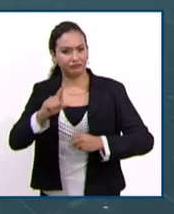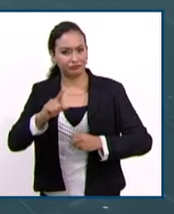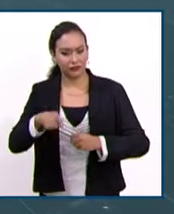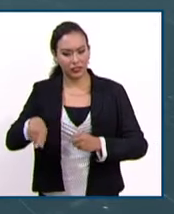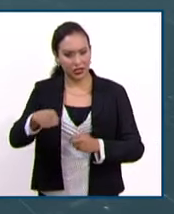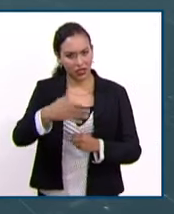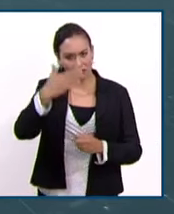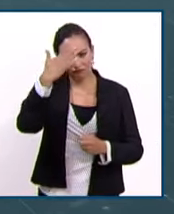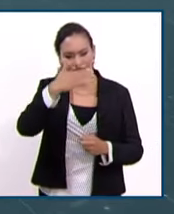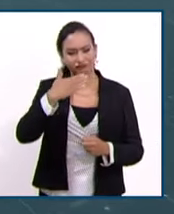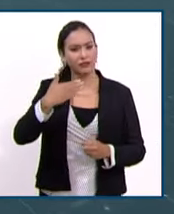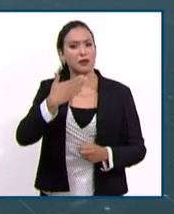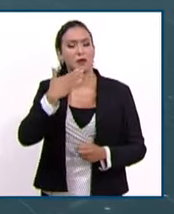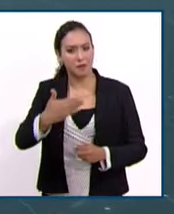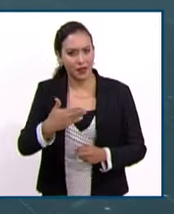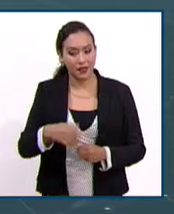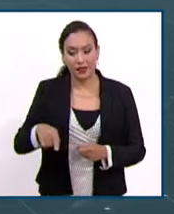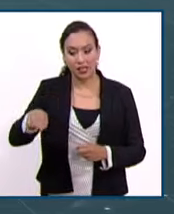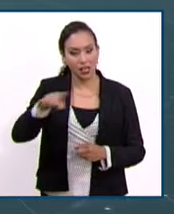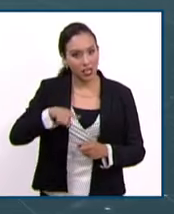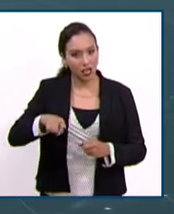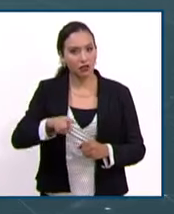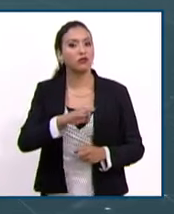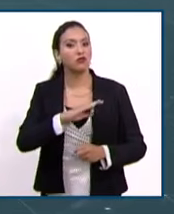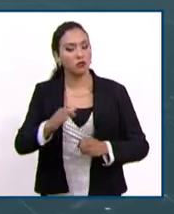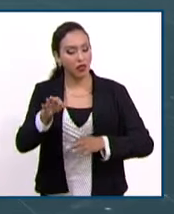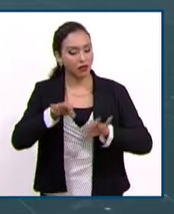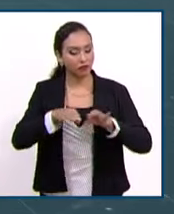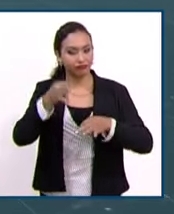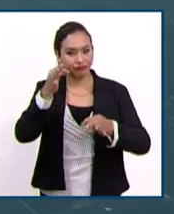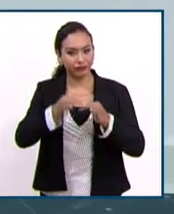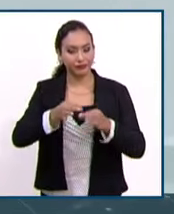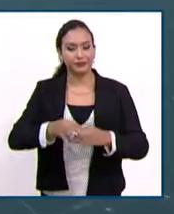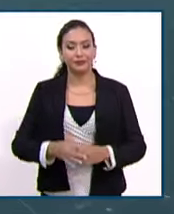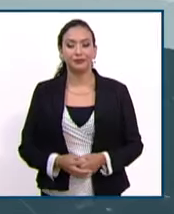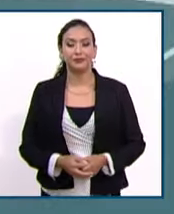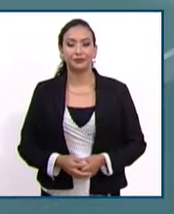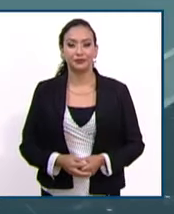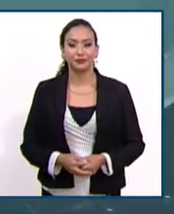capacitados y con mejores méritos, afirmó el ministro Lainez Potisek.